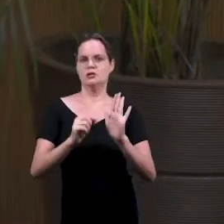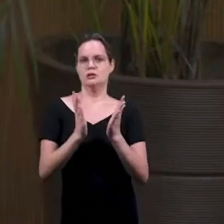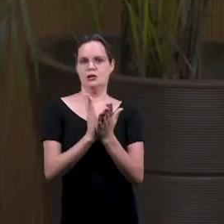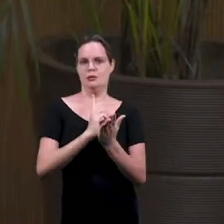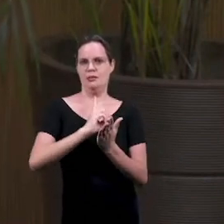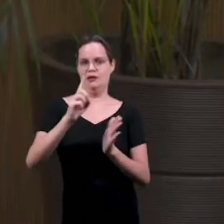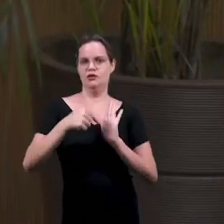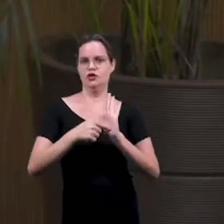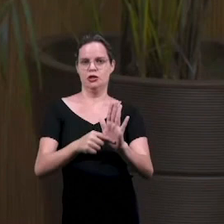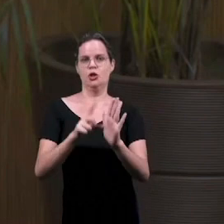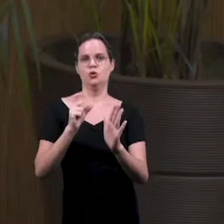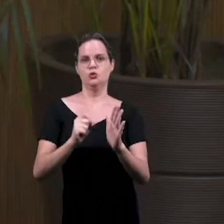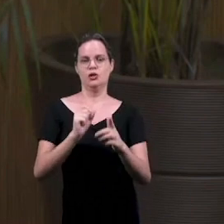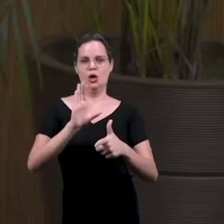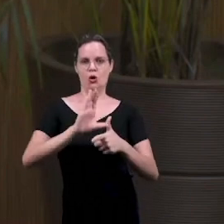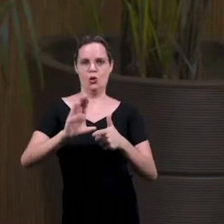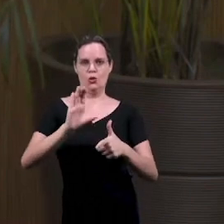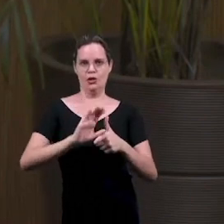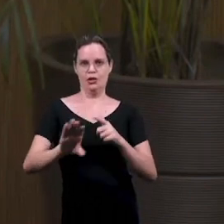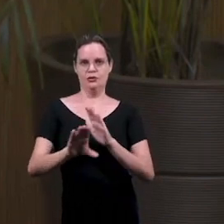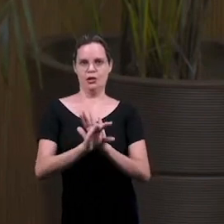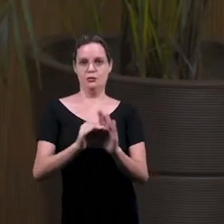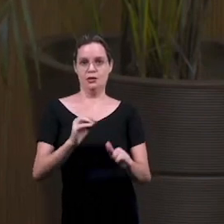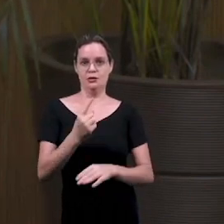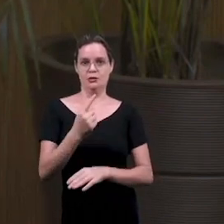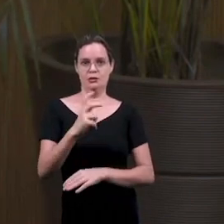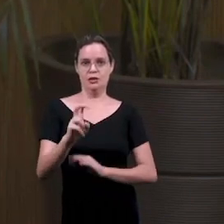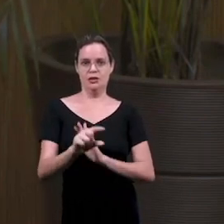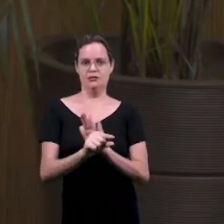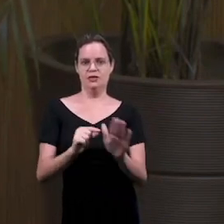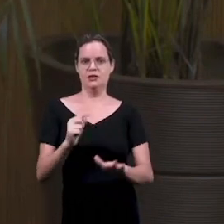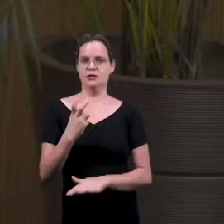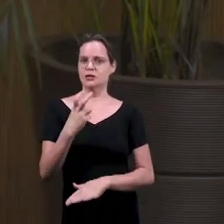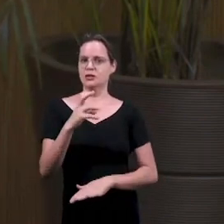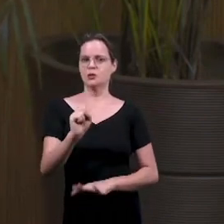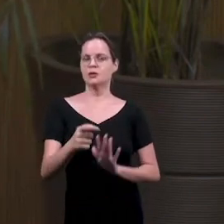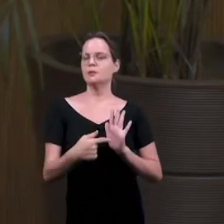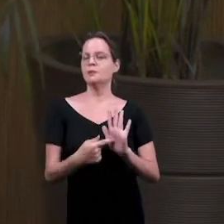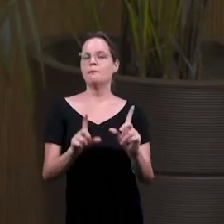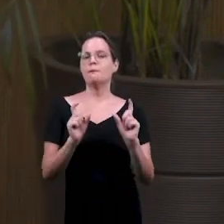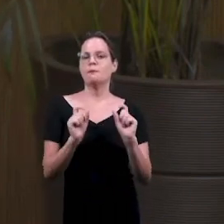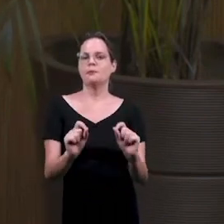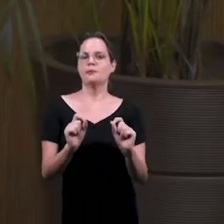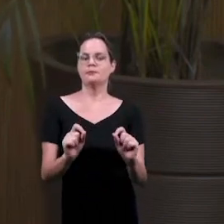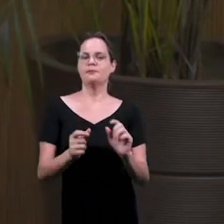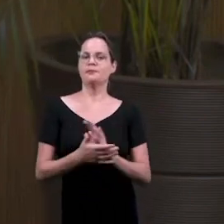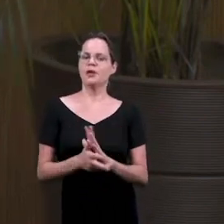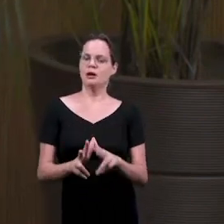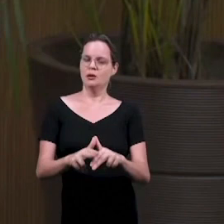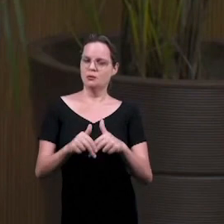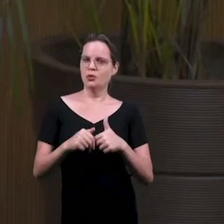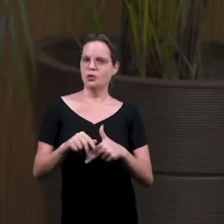texto para los hermanos que está en la carta de Pablo a los Corintios, capítulo 15,